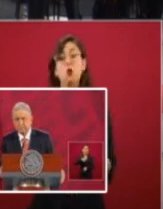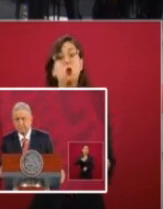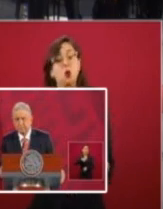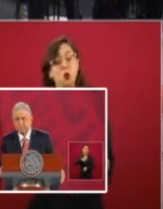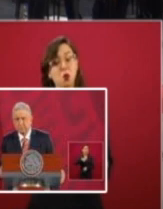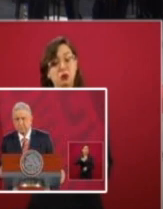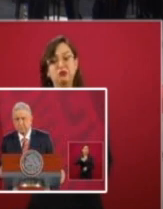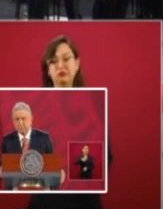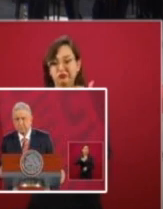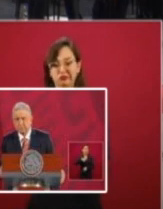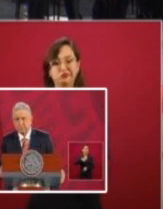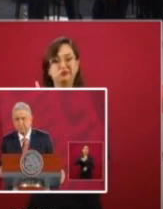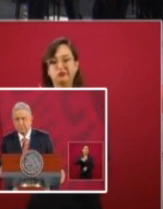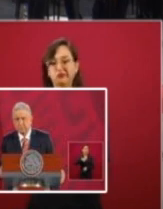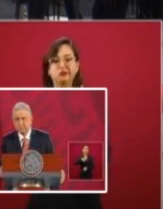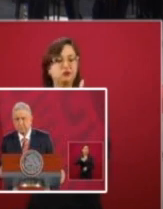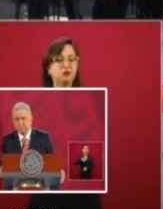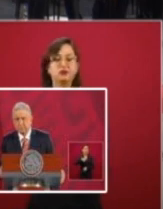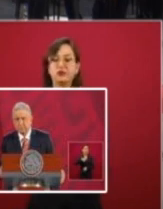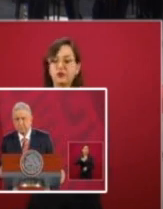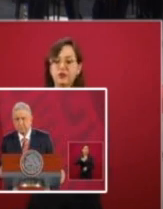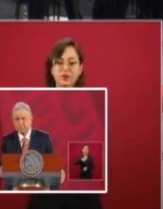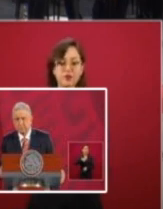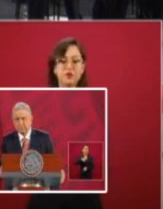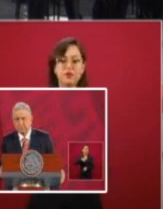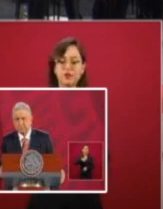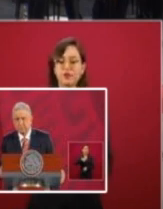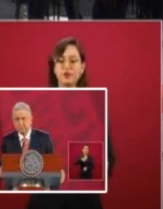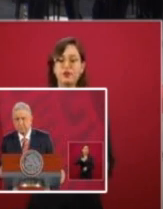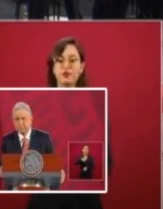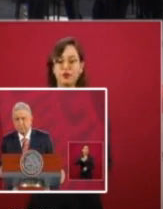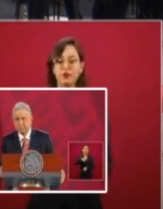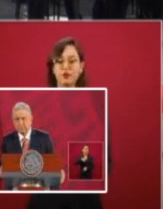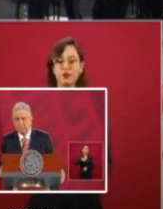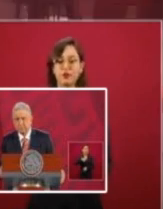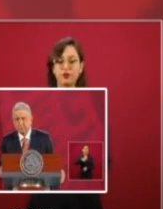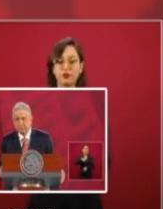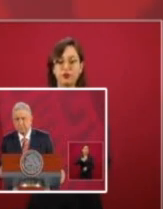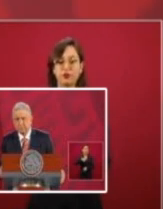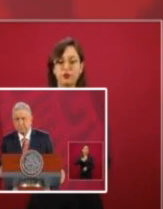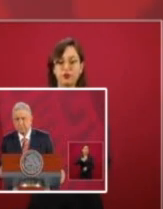estas manifestaciones de solidaridad.